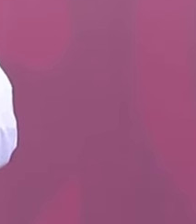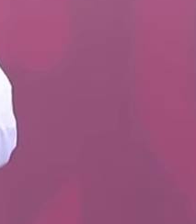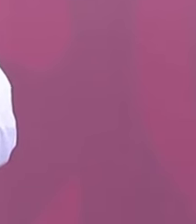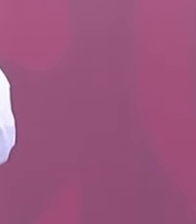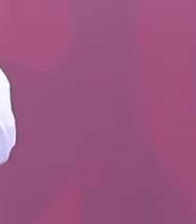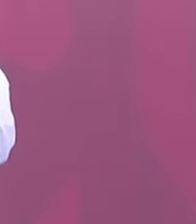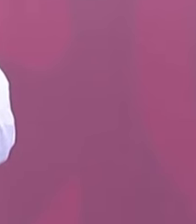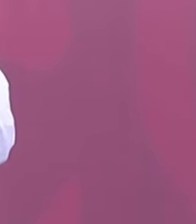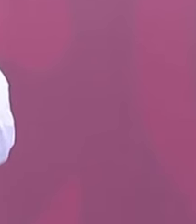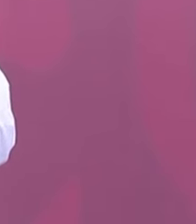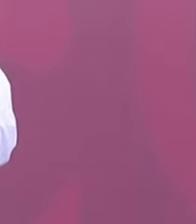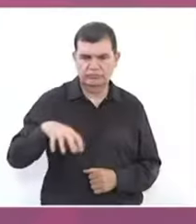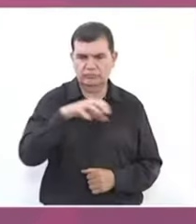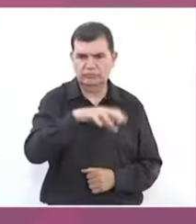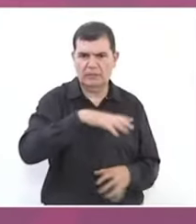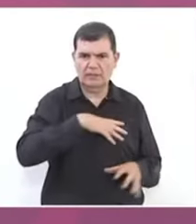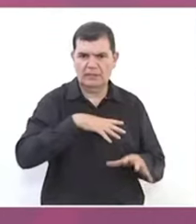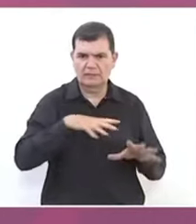comunidades, ejidos,